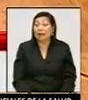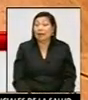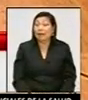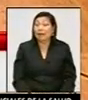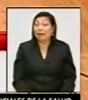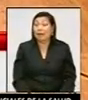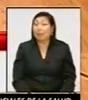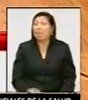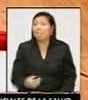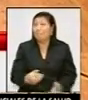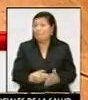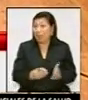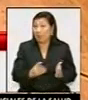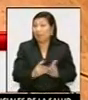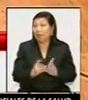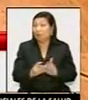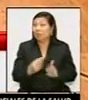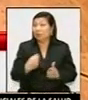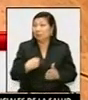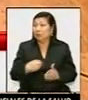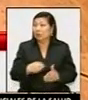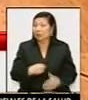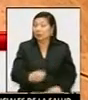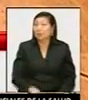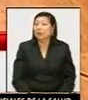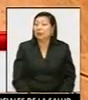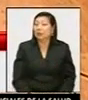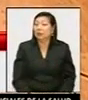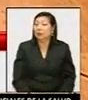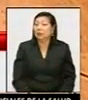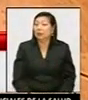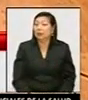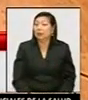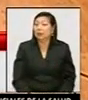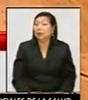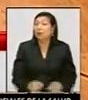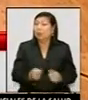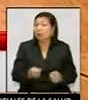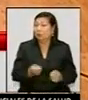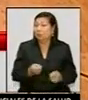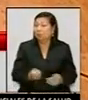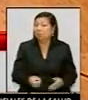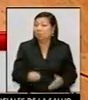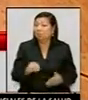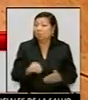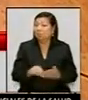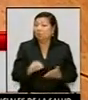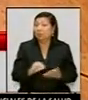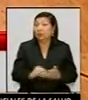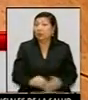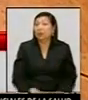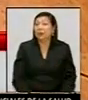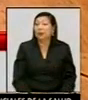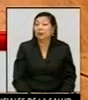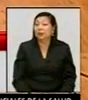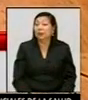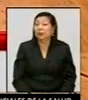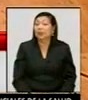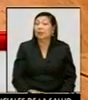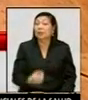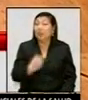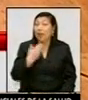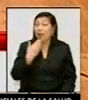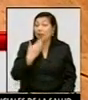con el predictamen que tenemos nosotros vamos a entrar de lleno al debate. Más bien, doctores, les